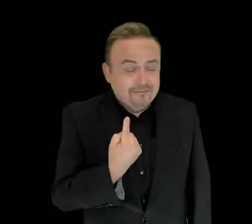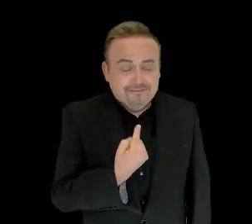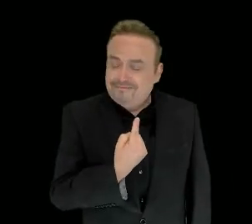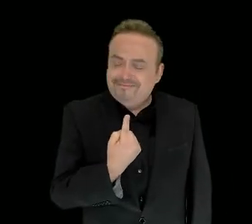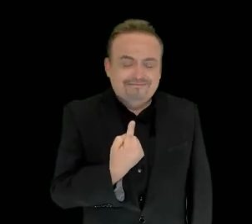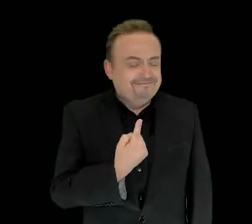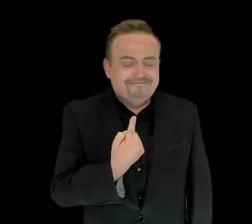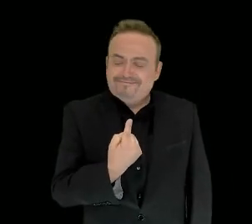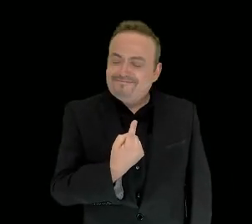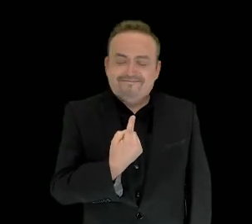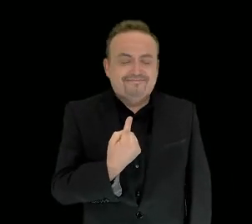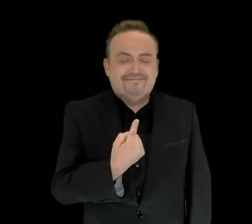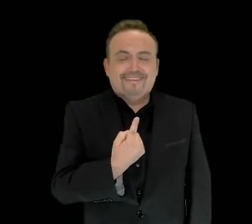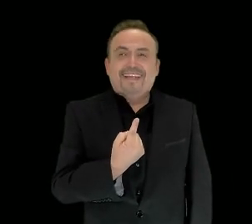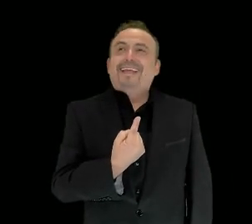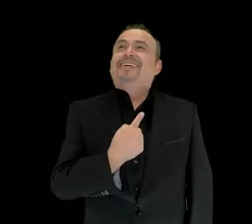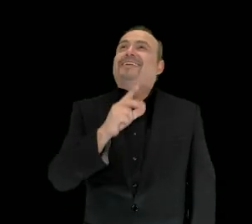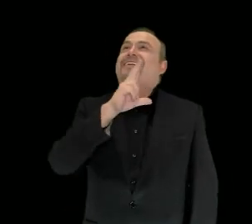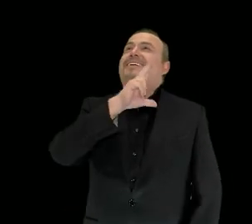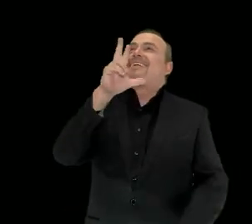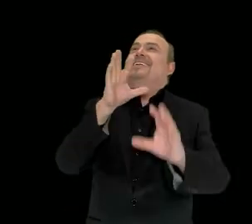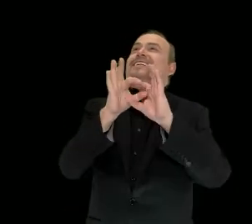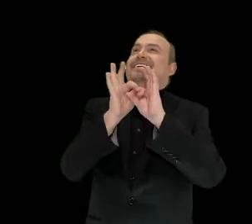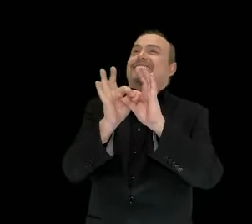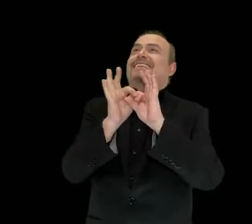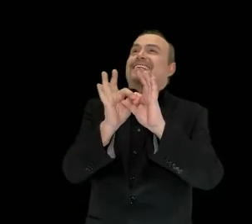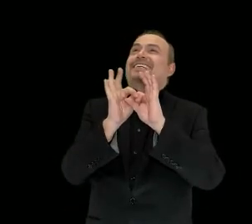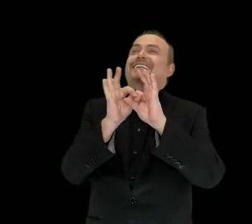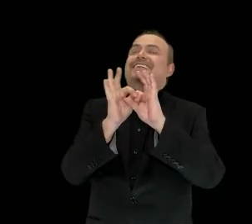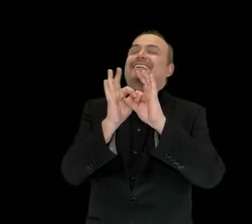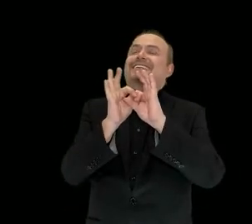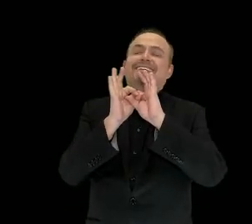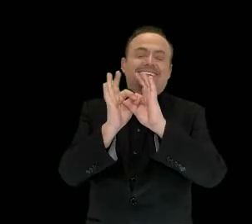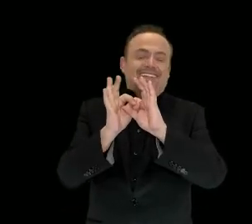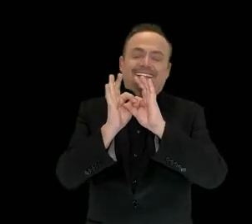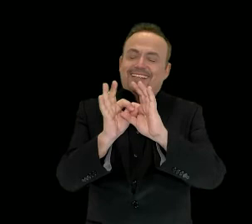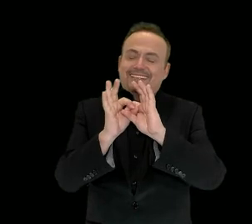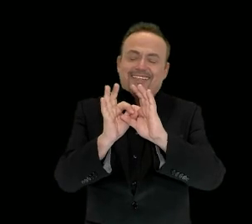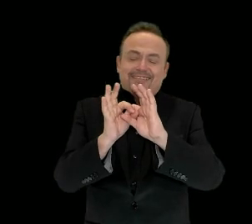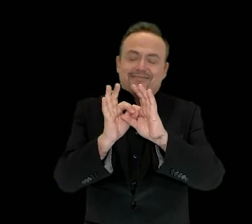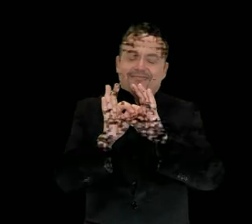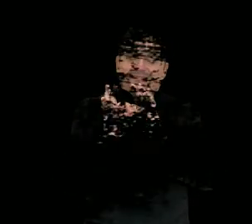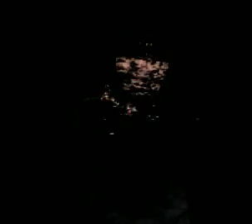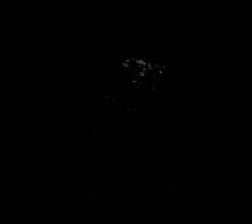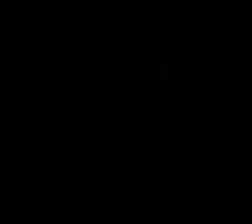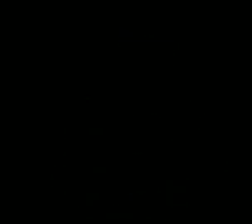solo. Gracias, Señor. Gracias.